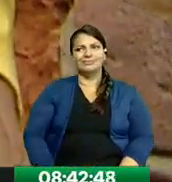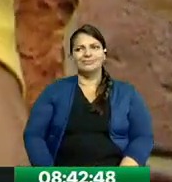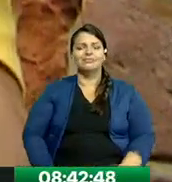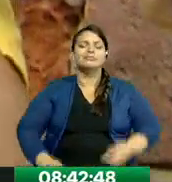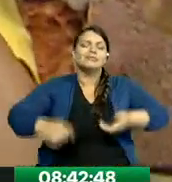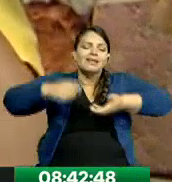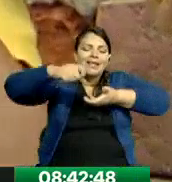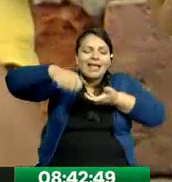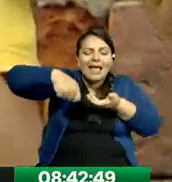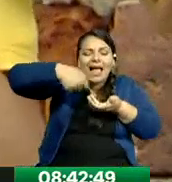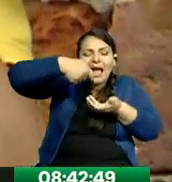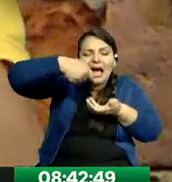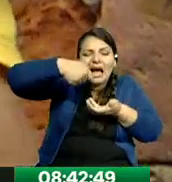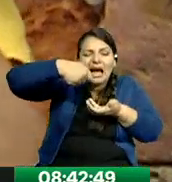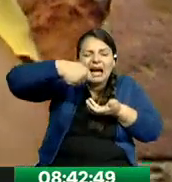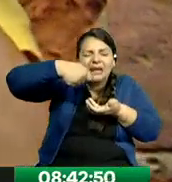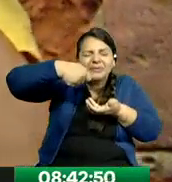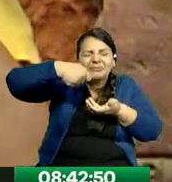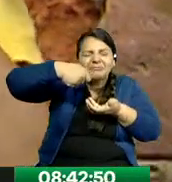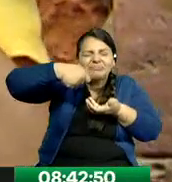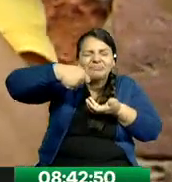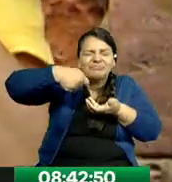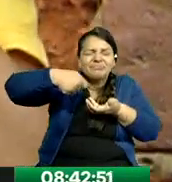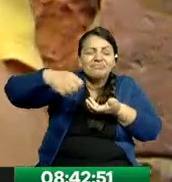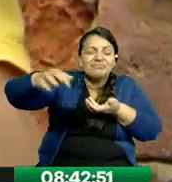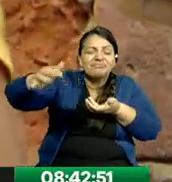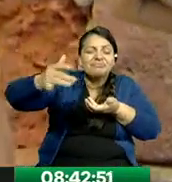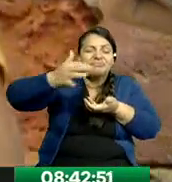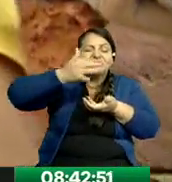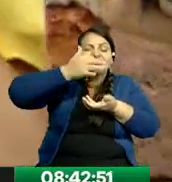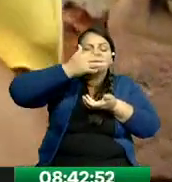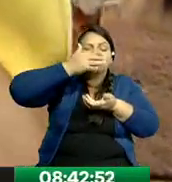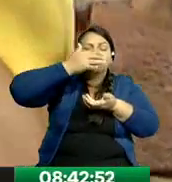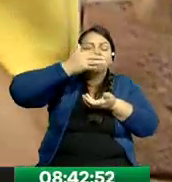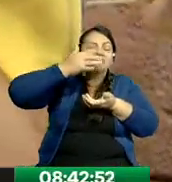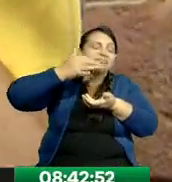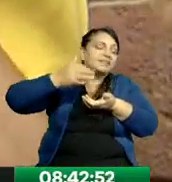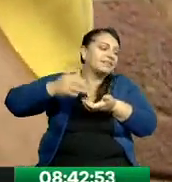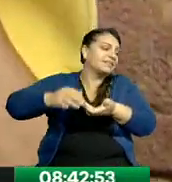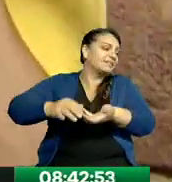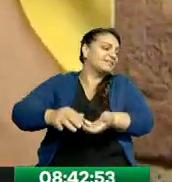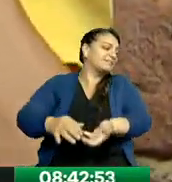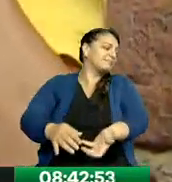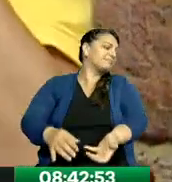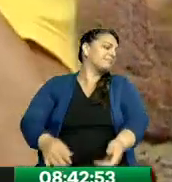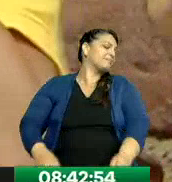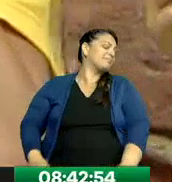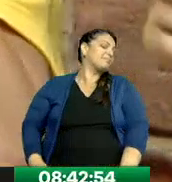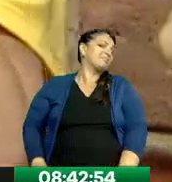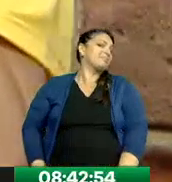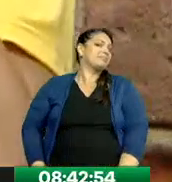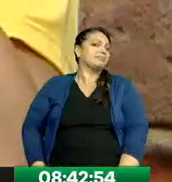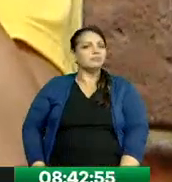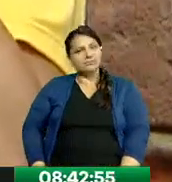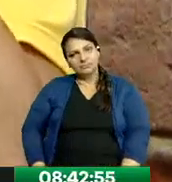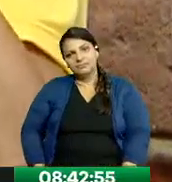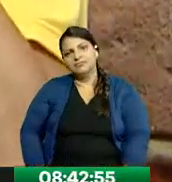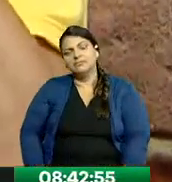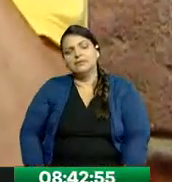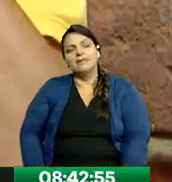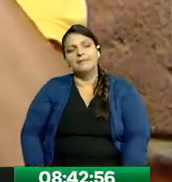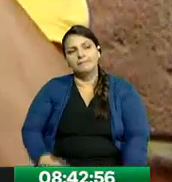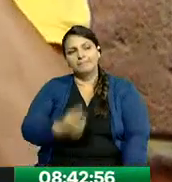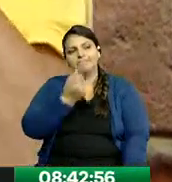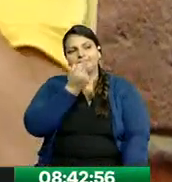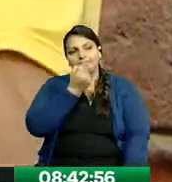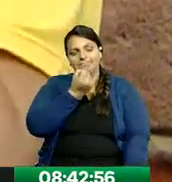alcantarillas. O sea, cuando vienen a limpiar no limpian bien, ese es el problema. Solo le sacan un poquito y ahí dejan el resto. Como dicen por ahí, por donde pasa